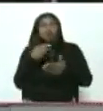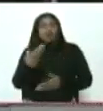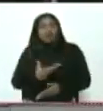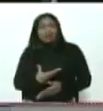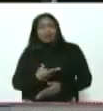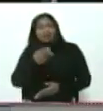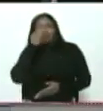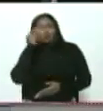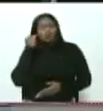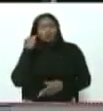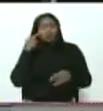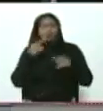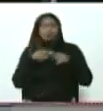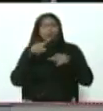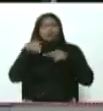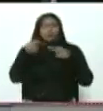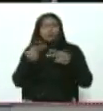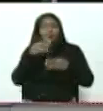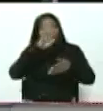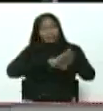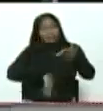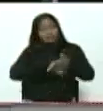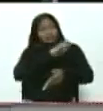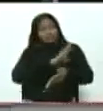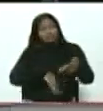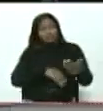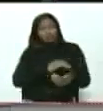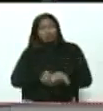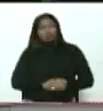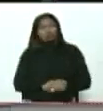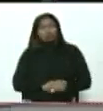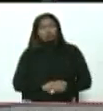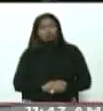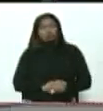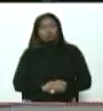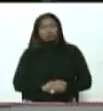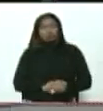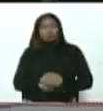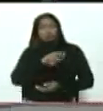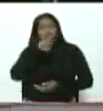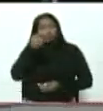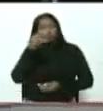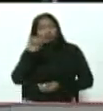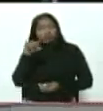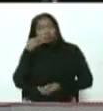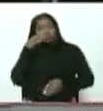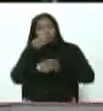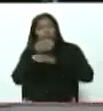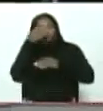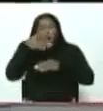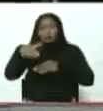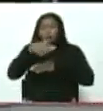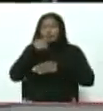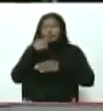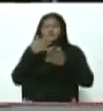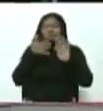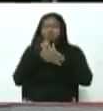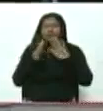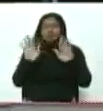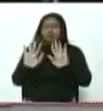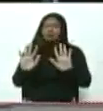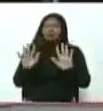la alcaldesa, eso es de Barcelona, ¿verdad? De alcaldesa, su jefe va para allá, habla con el pueblo y le dice, mira, ya